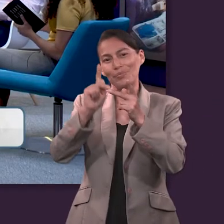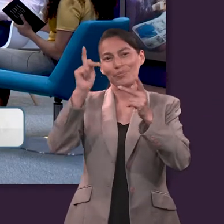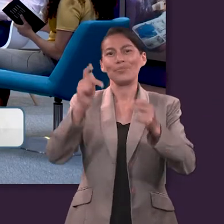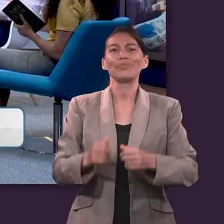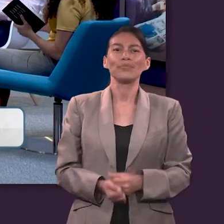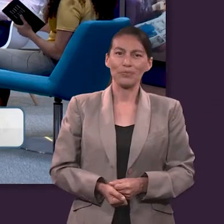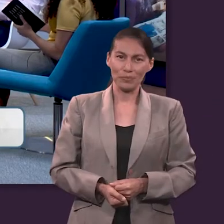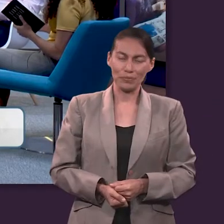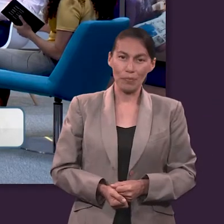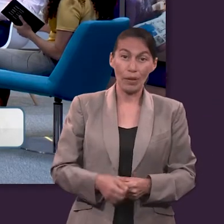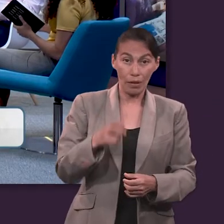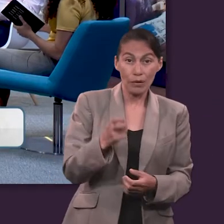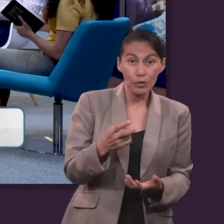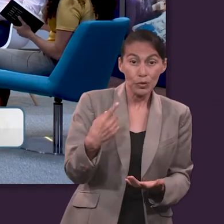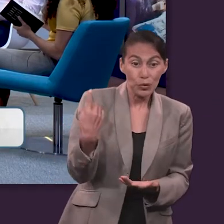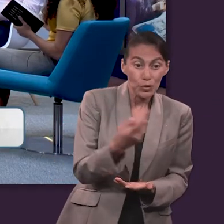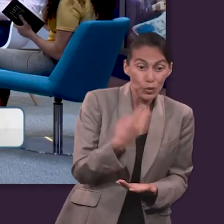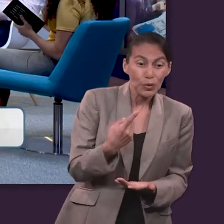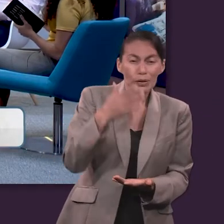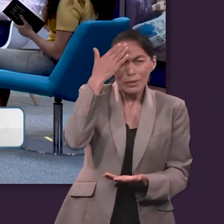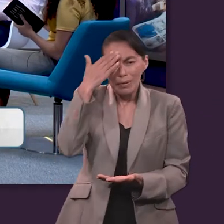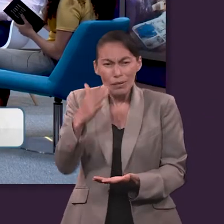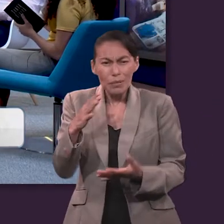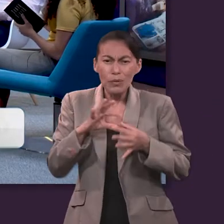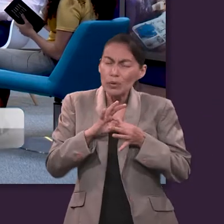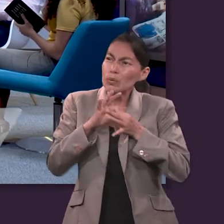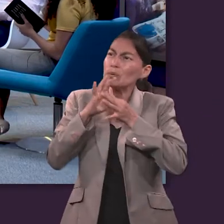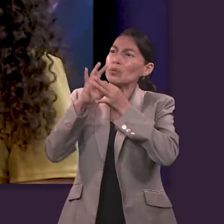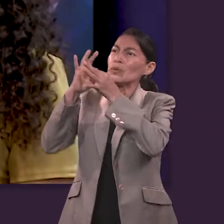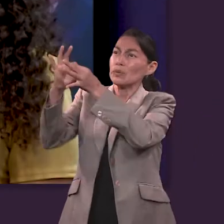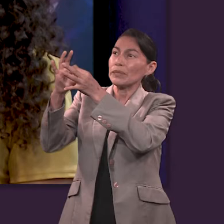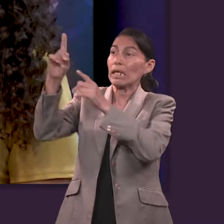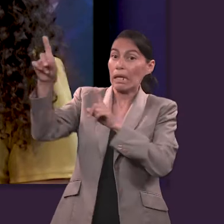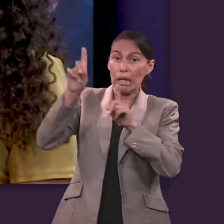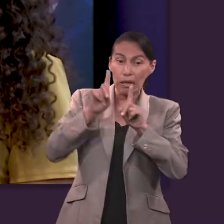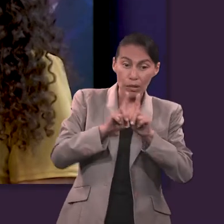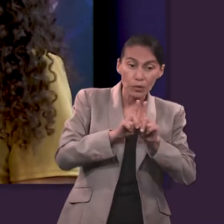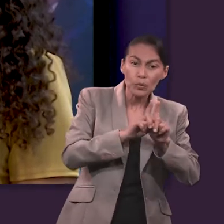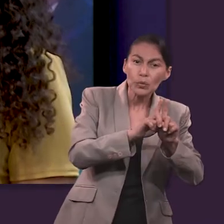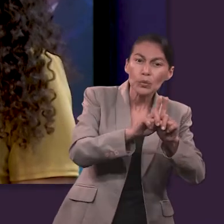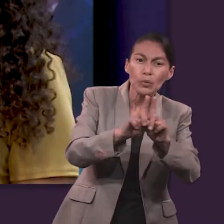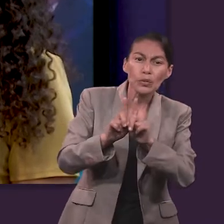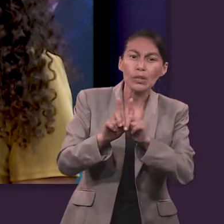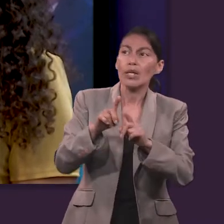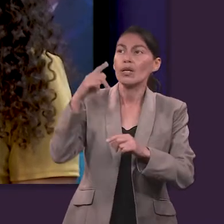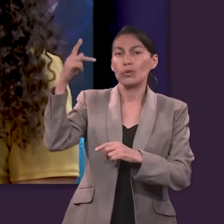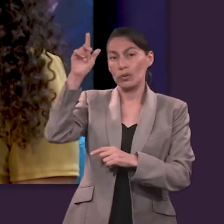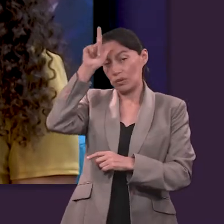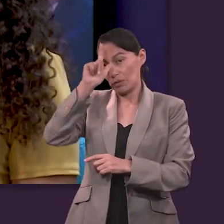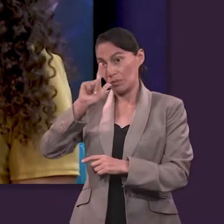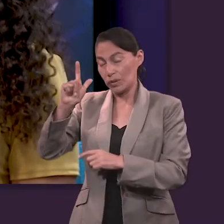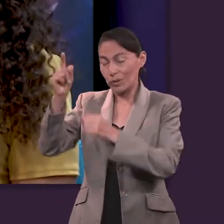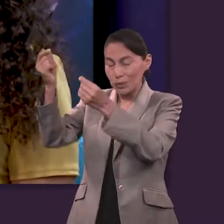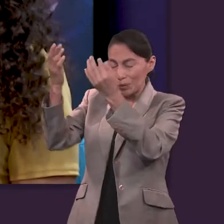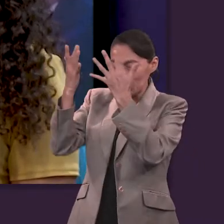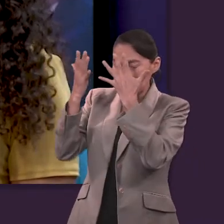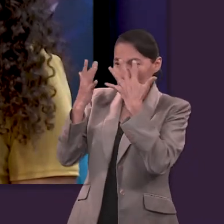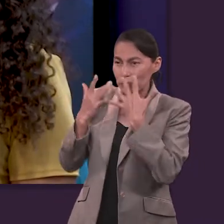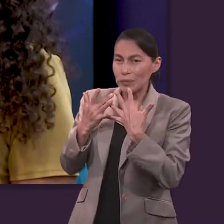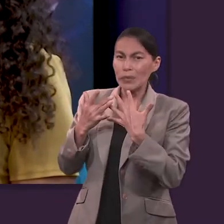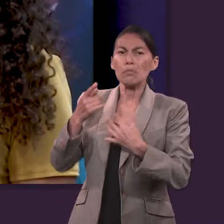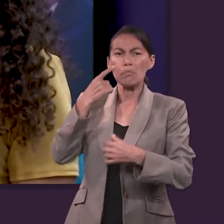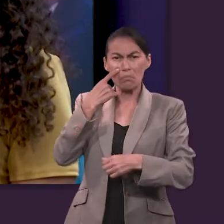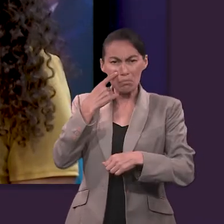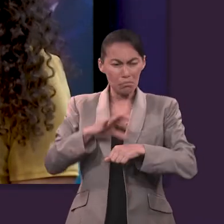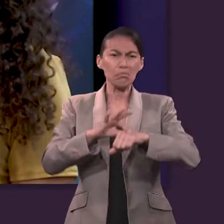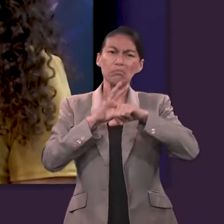ha perfeccionado en nosotros. En esto conocemos que pertenecemos a Él y Él en nosotros, en que nos ha dado